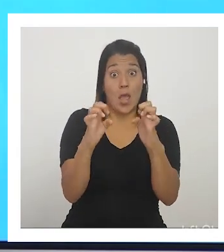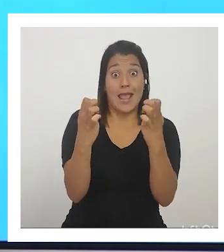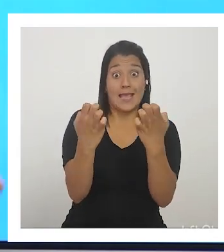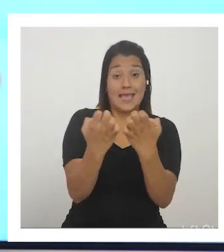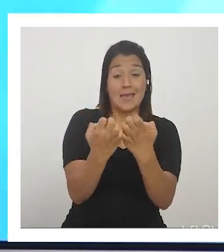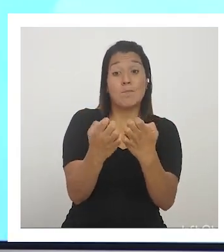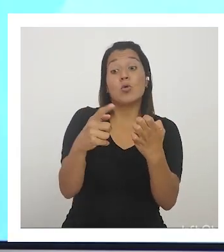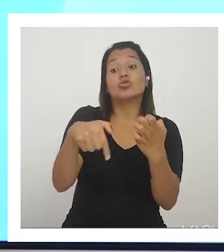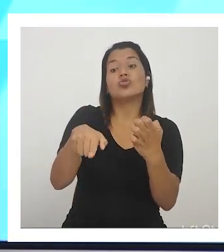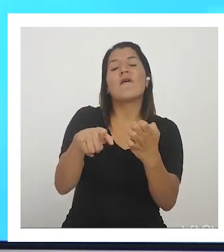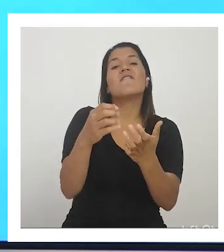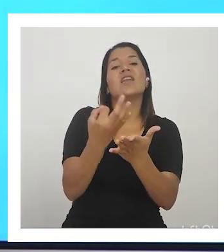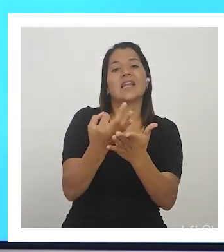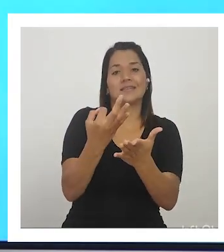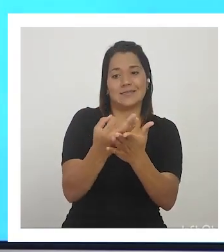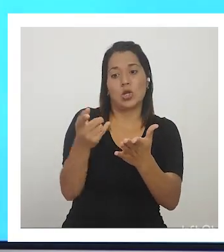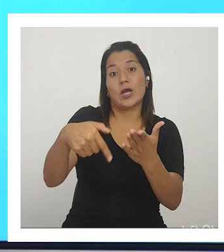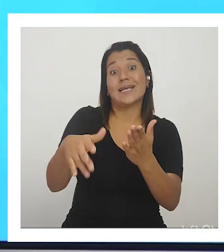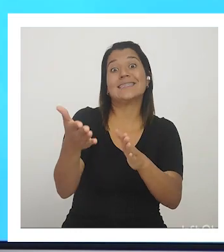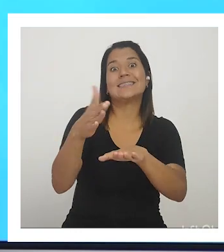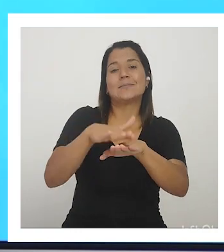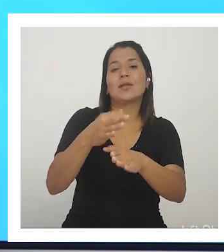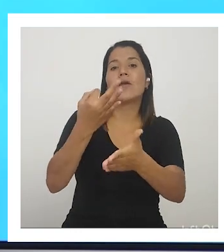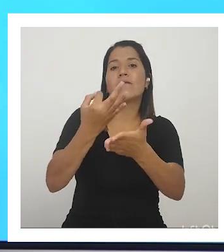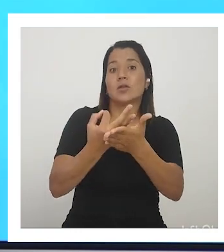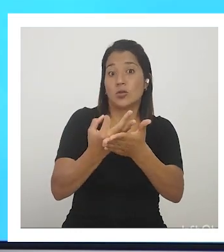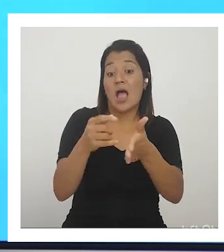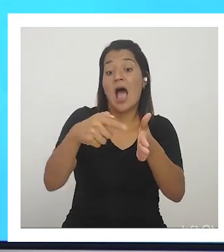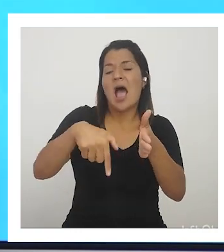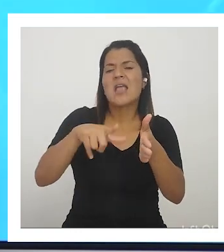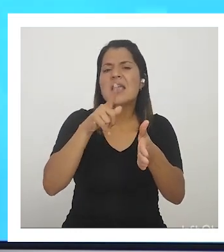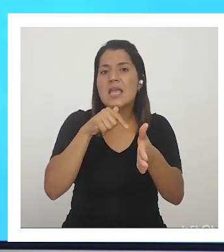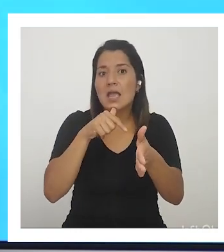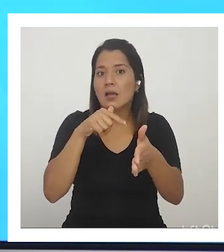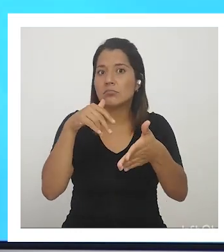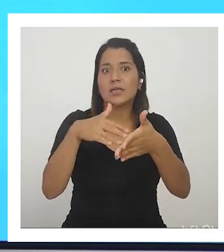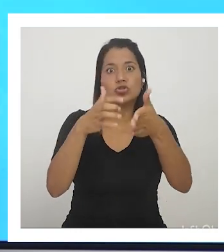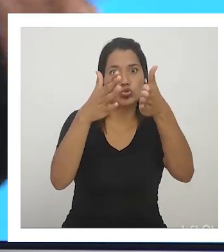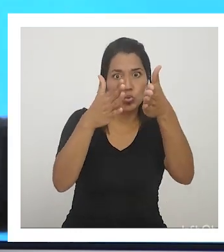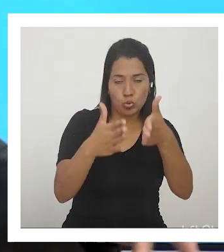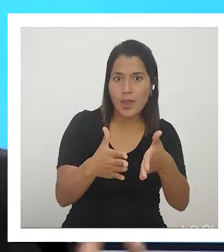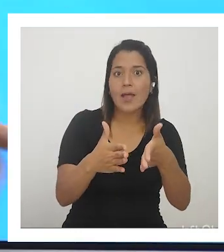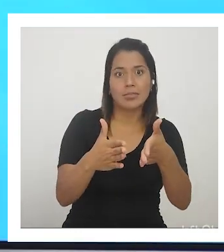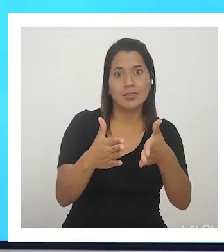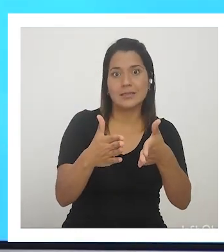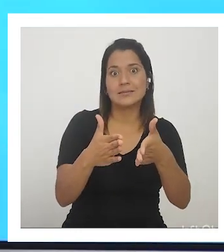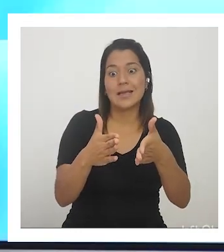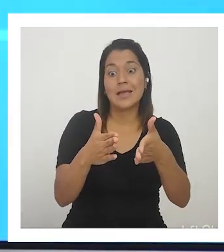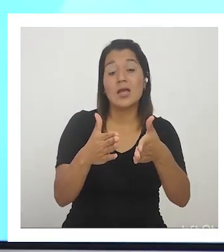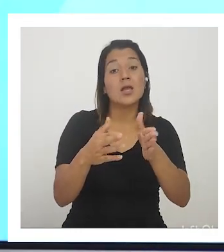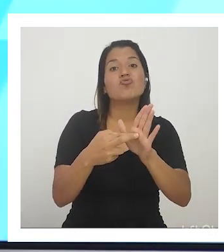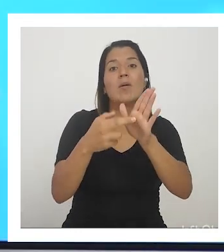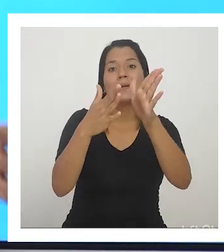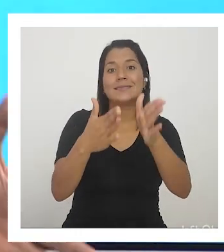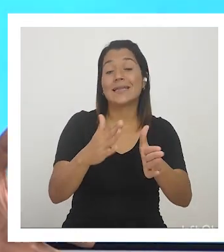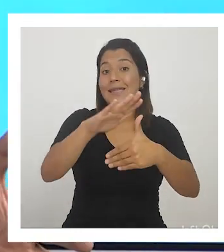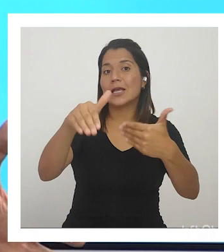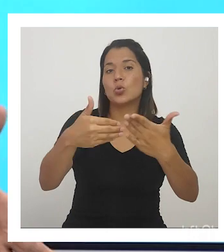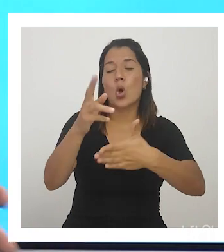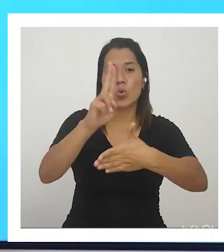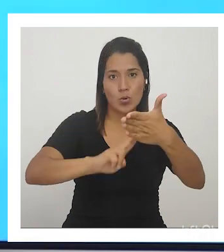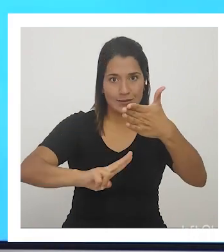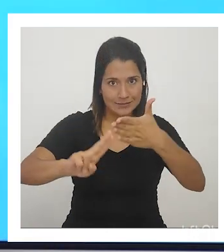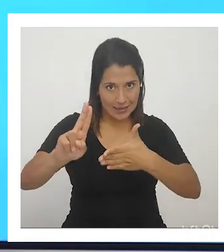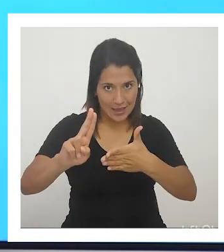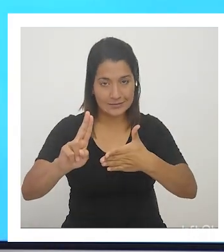5 con los estudiantes para hacer una proyección que tampoco desajuste a las otras que ya tienen sus